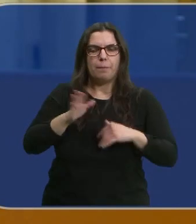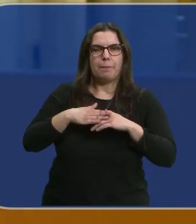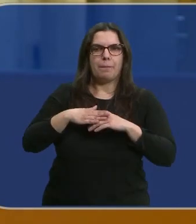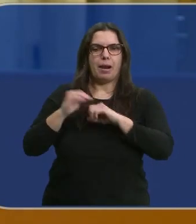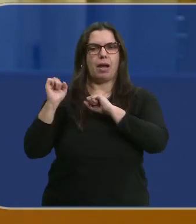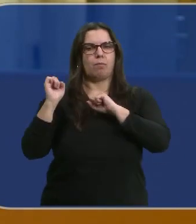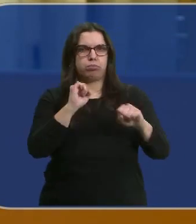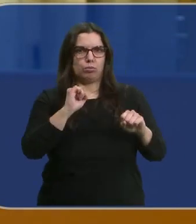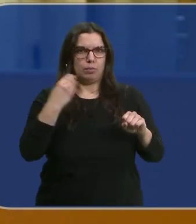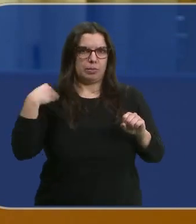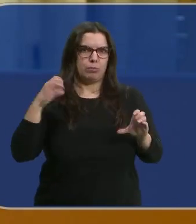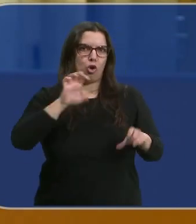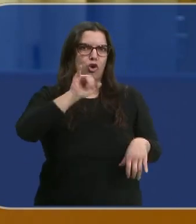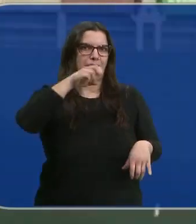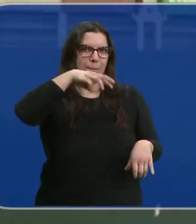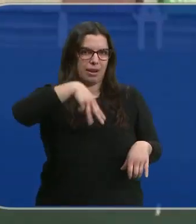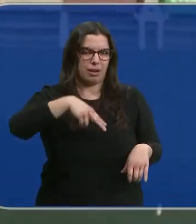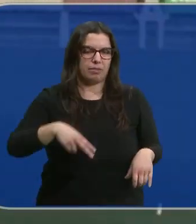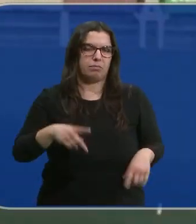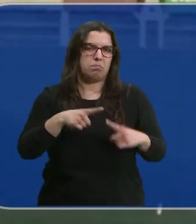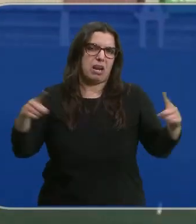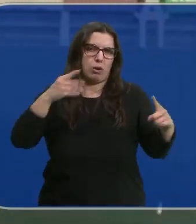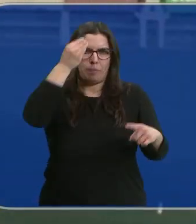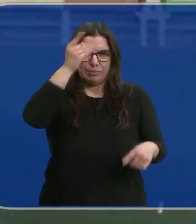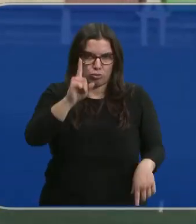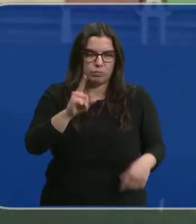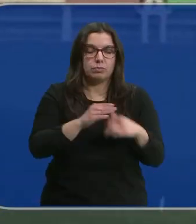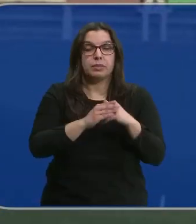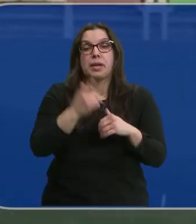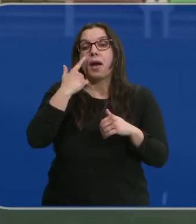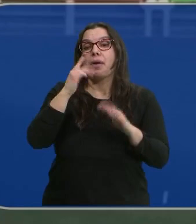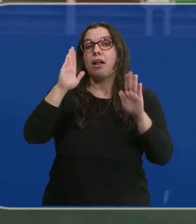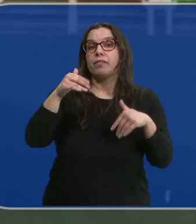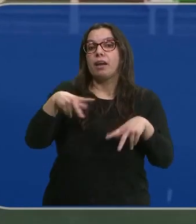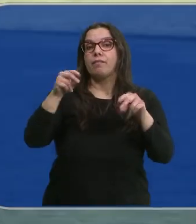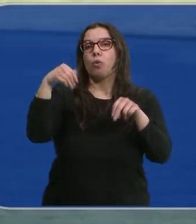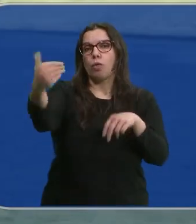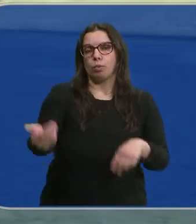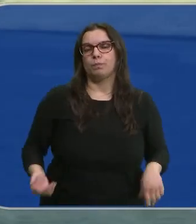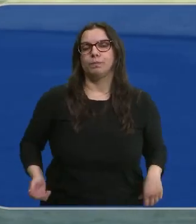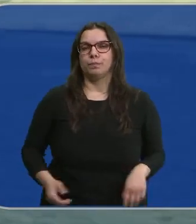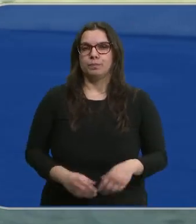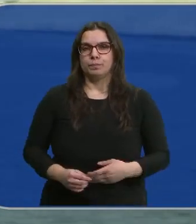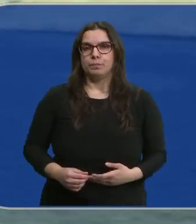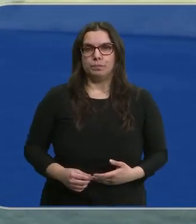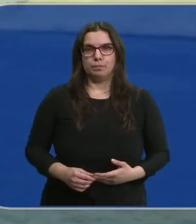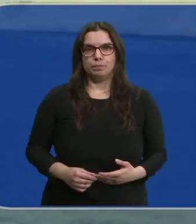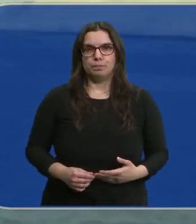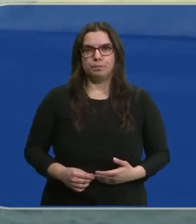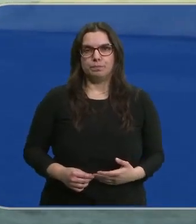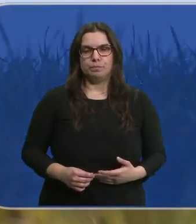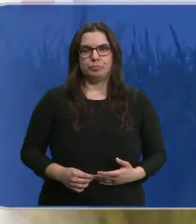los hutíes, por tanto no creo que esto se prolongue mucho en el tiempo. Veremos finalmente cuánto se prolonga esta nueva crisis.